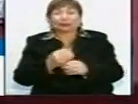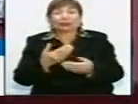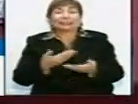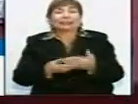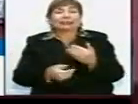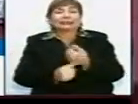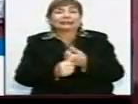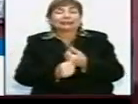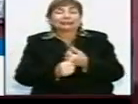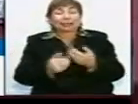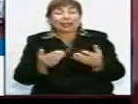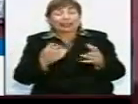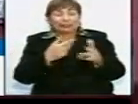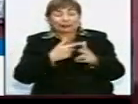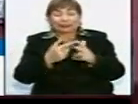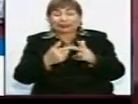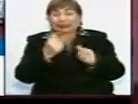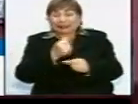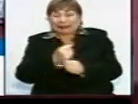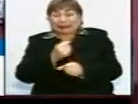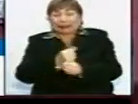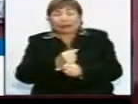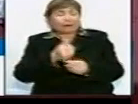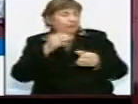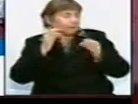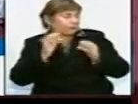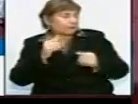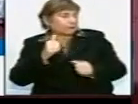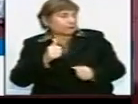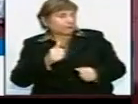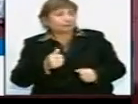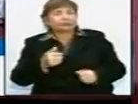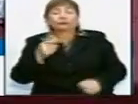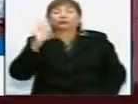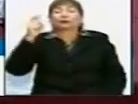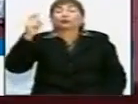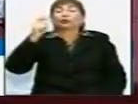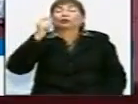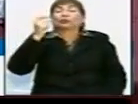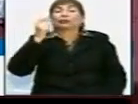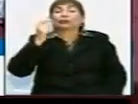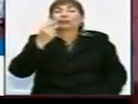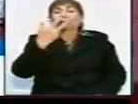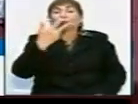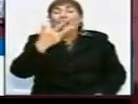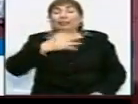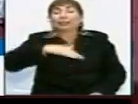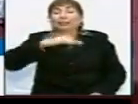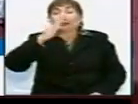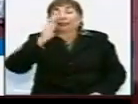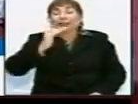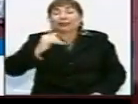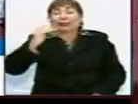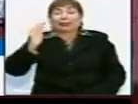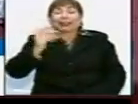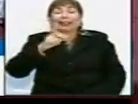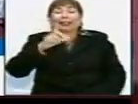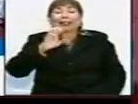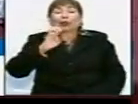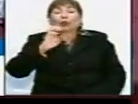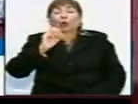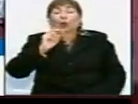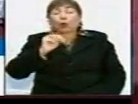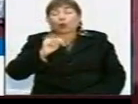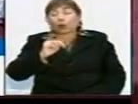si nosotros hacemos esos tres trabajos excelentes por ejemplo en trujillo tenemos tres quebradas la de león la